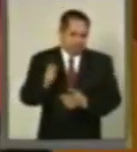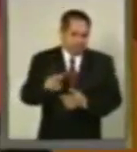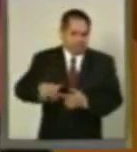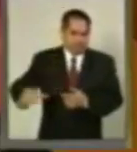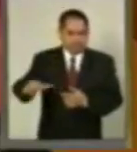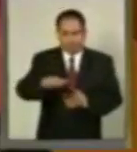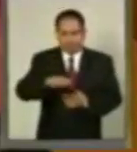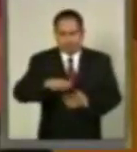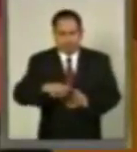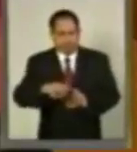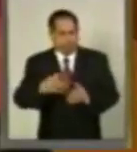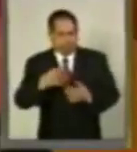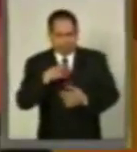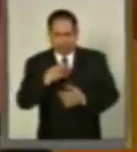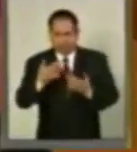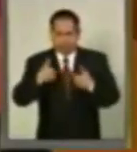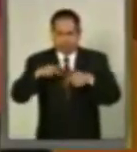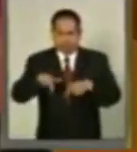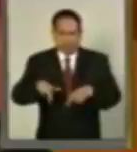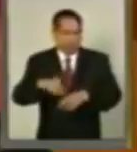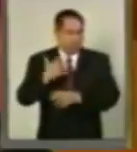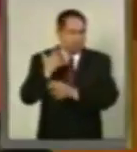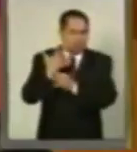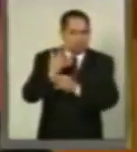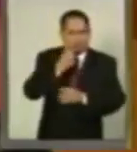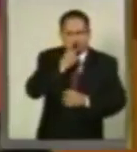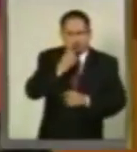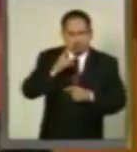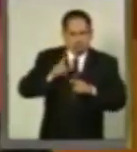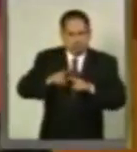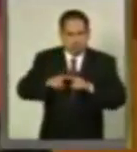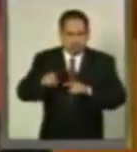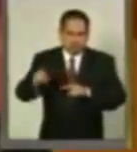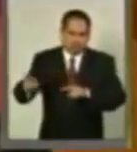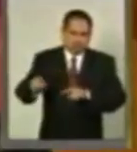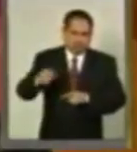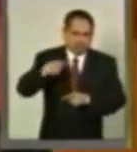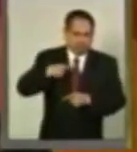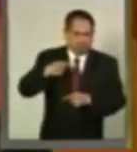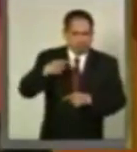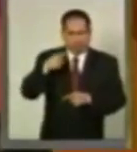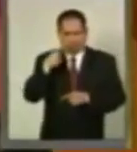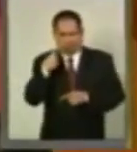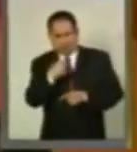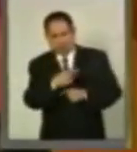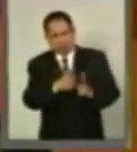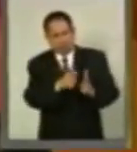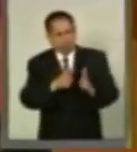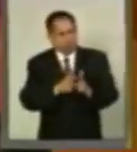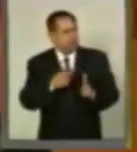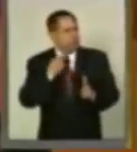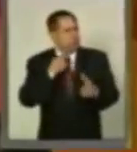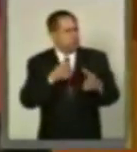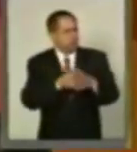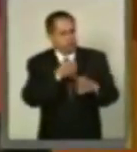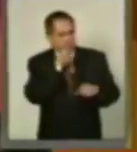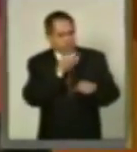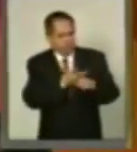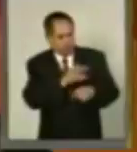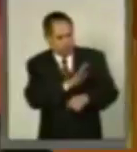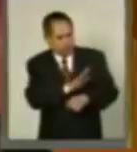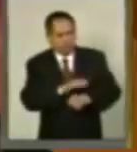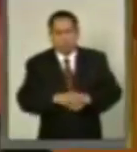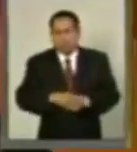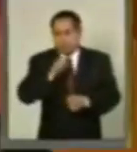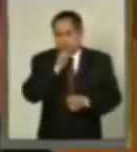a la sociedad, dejó dicho uno de los principales ideólogos de su partido, señor secretario. Y